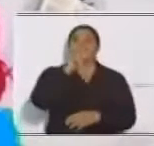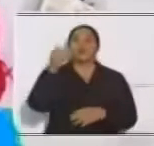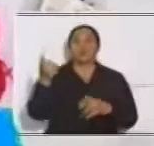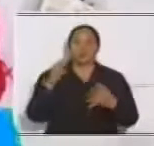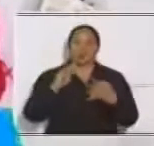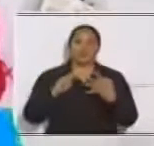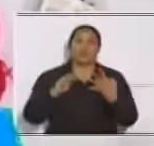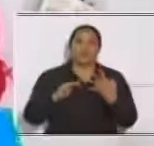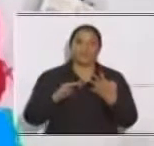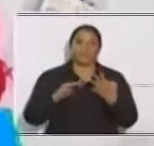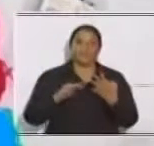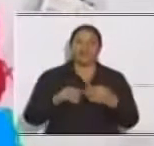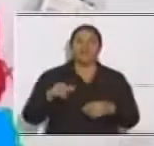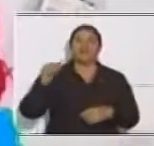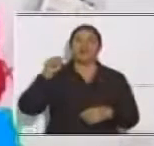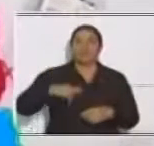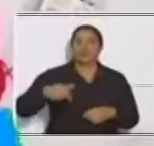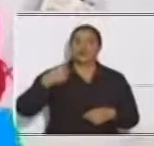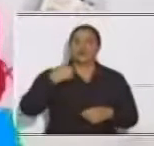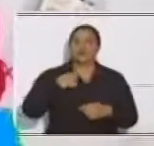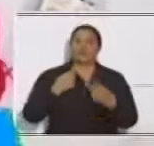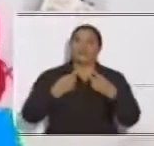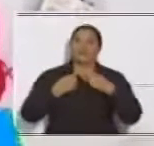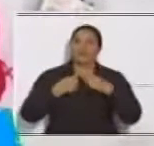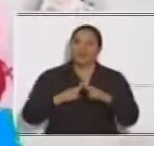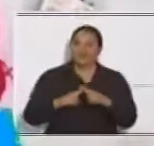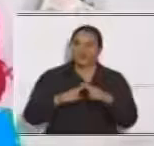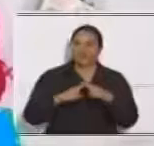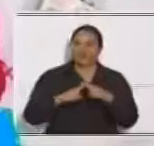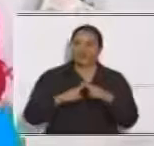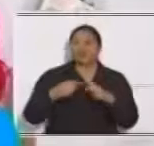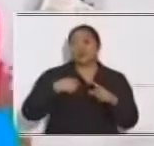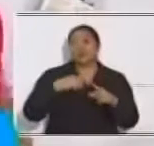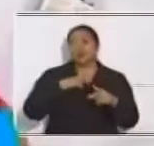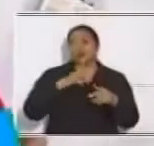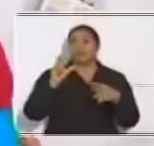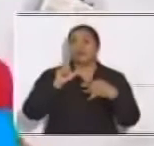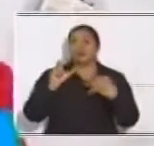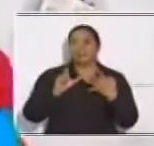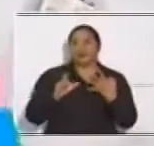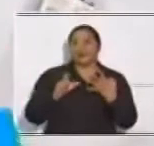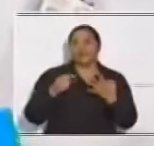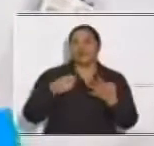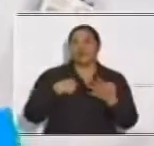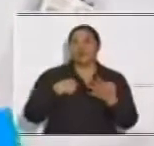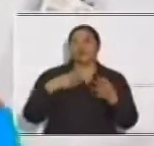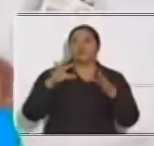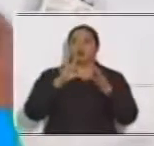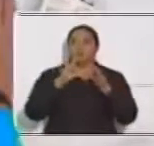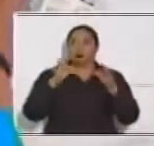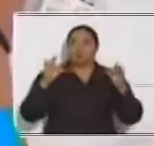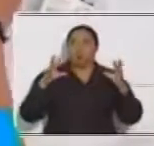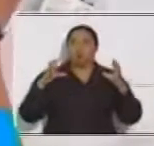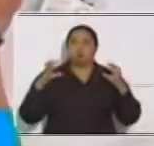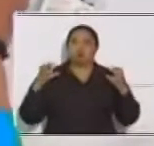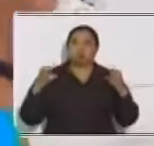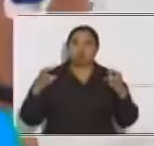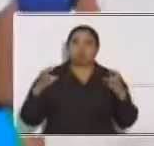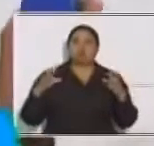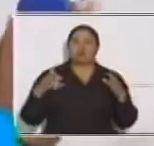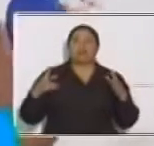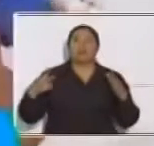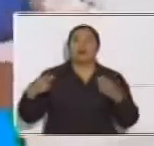Hoy empezaré yo con lo que también tengo a la mano. Yo encontré un pedazo de lana,